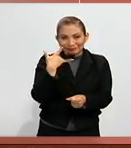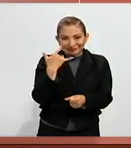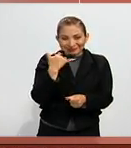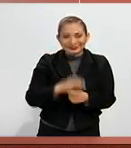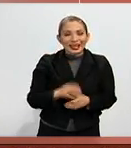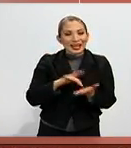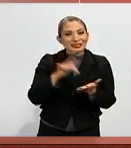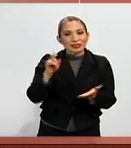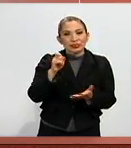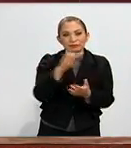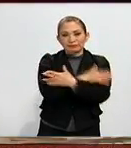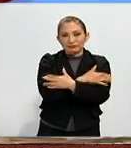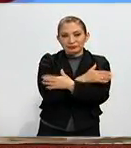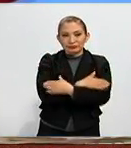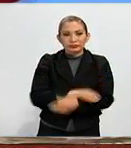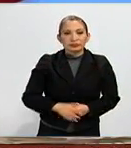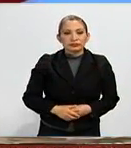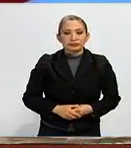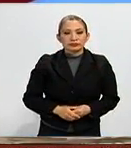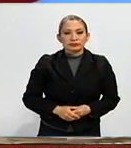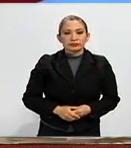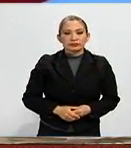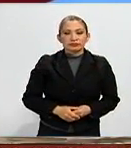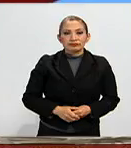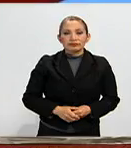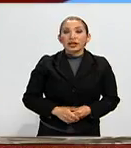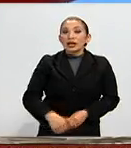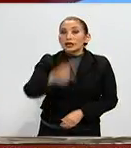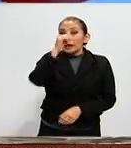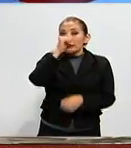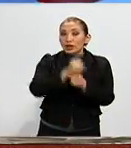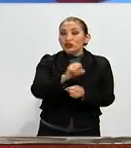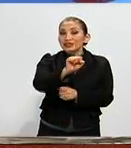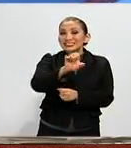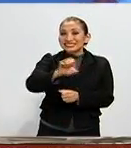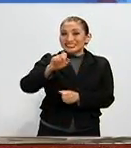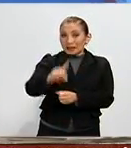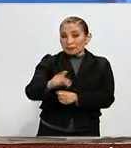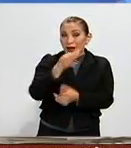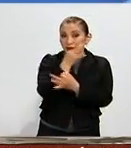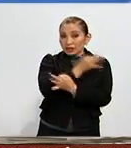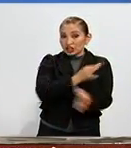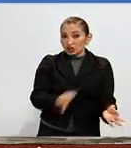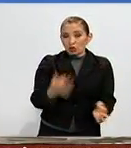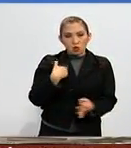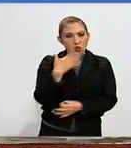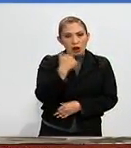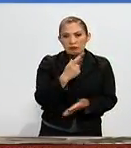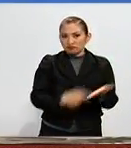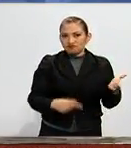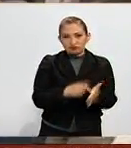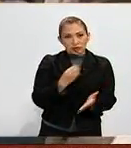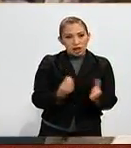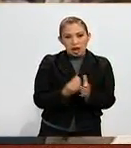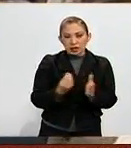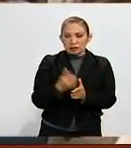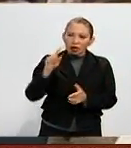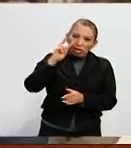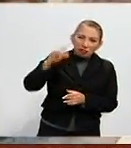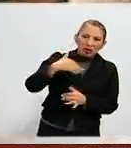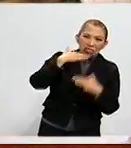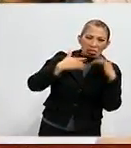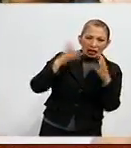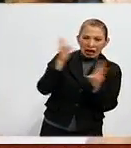servirles. Gracias, un fuerte abrazo. El secretario de Educación Pública, Aurelio Nuño, informó que no habrá suspensión de clases ante las